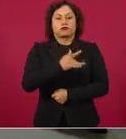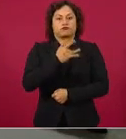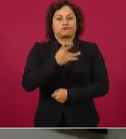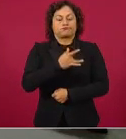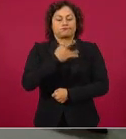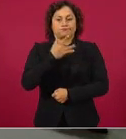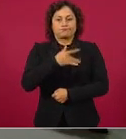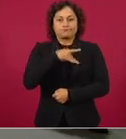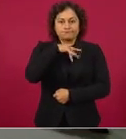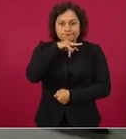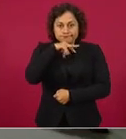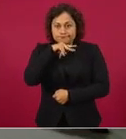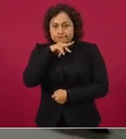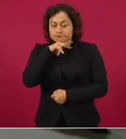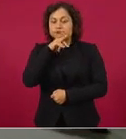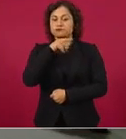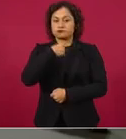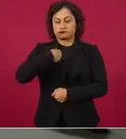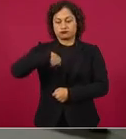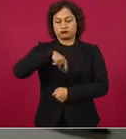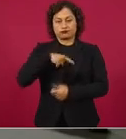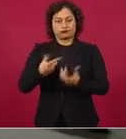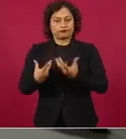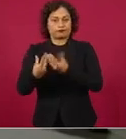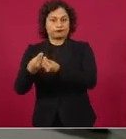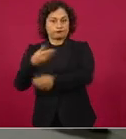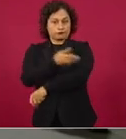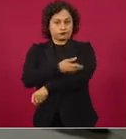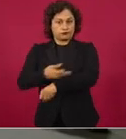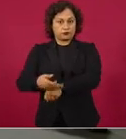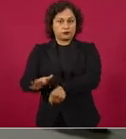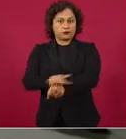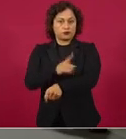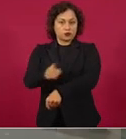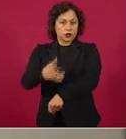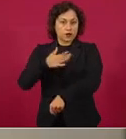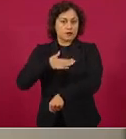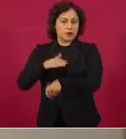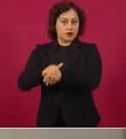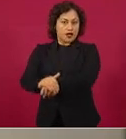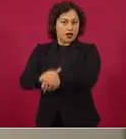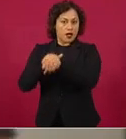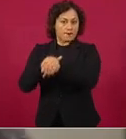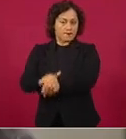hago extensivo porque estamos cercanos a su familia, porque es mi amigo,